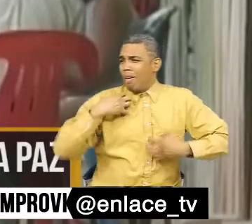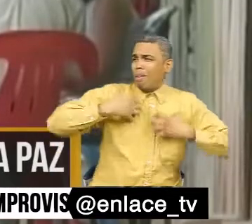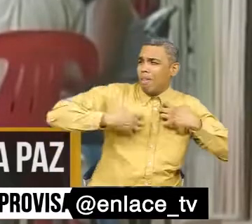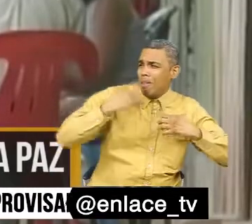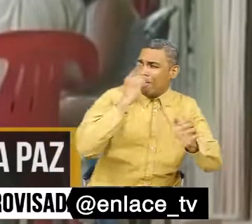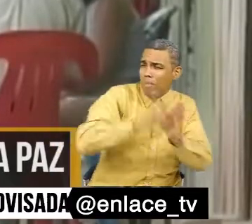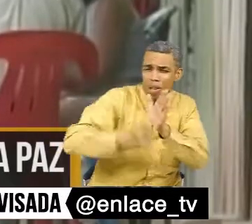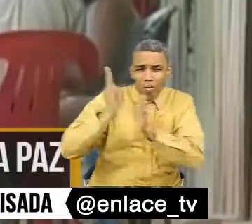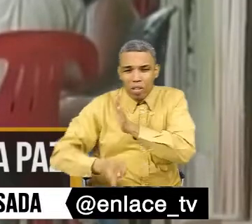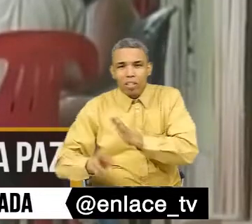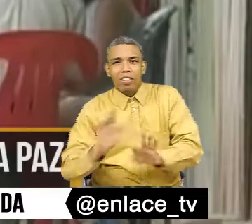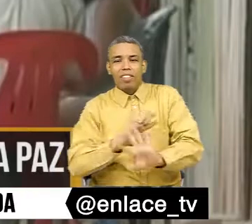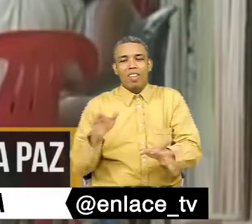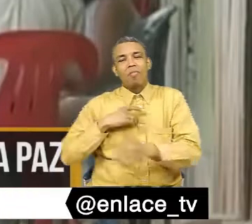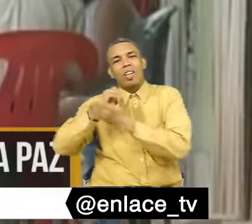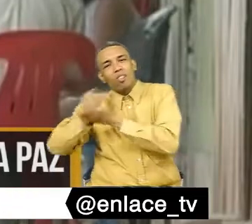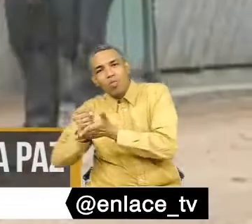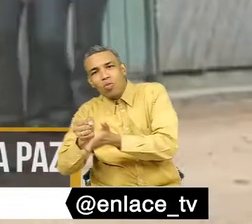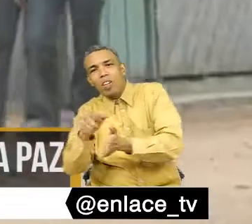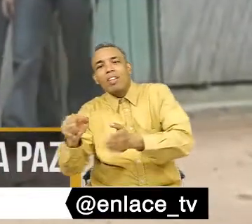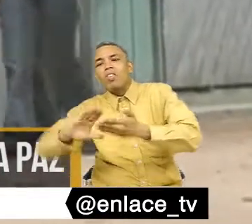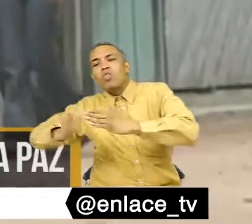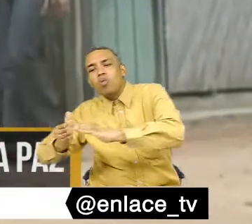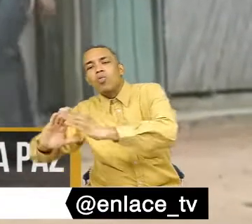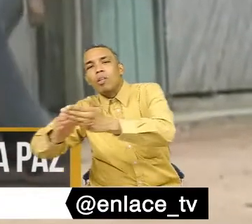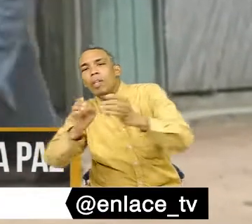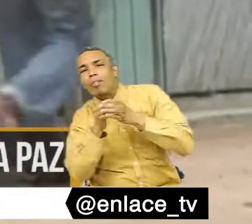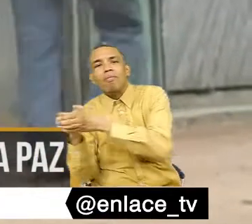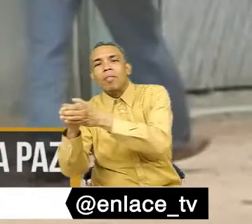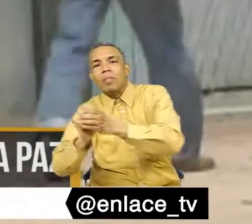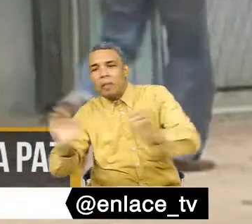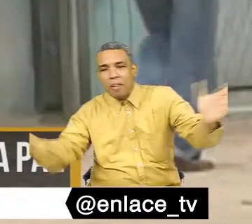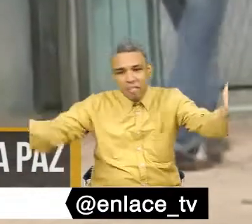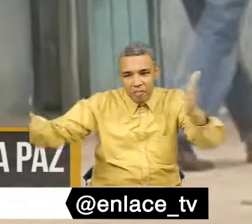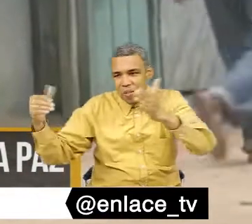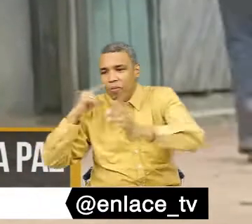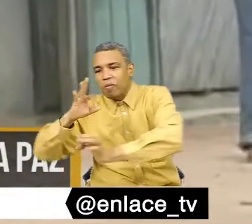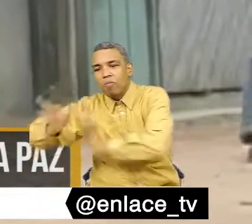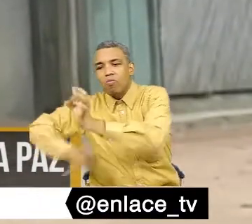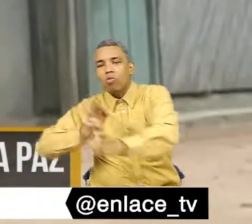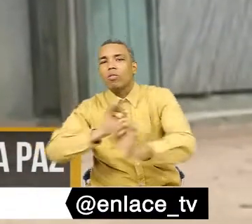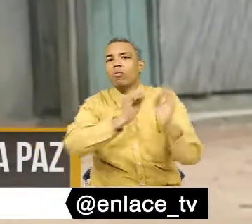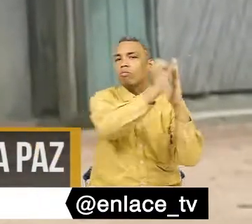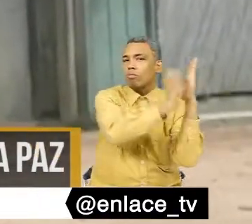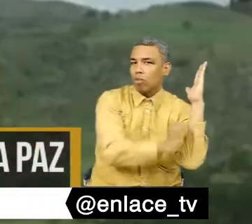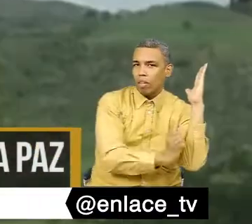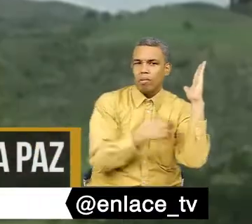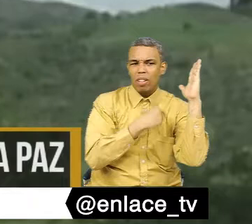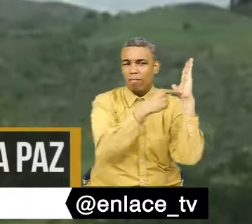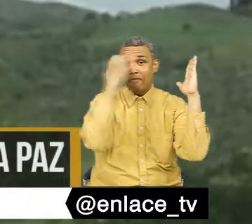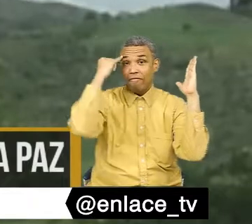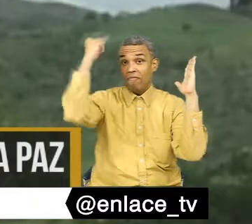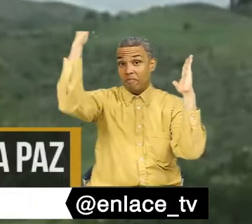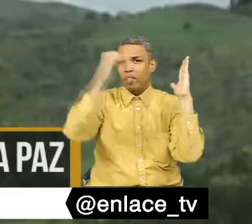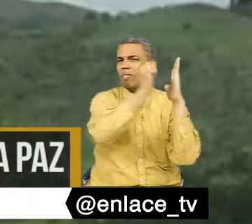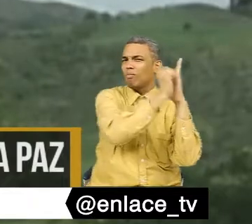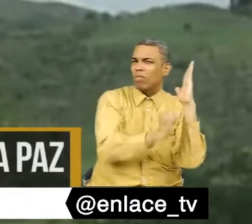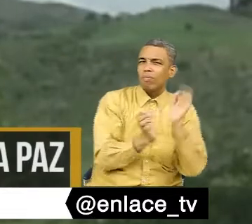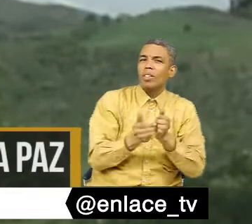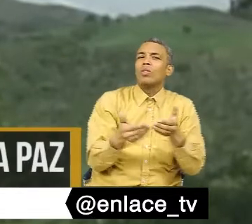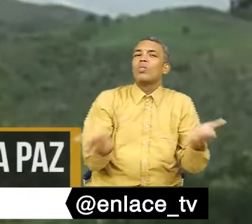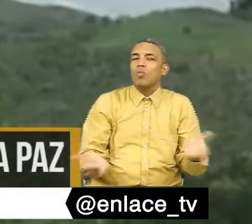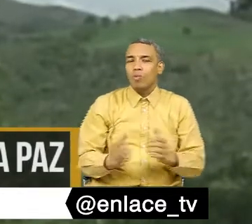las medidas de prevención y de protección de las comunidades y sus territorios. Este programa, en su elaboración y aplicación, contará con la